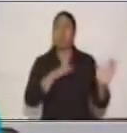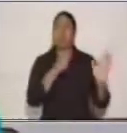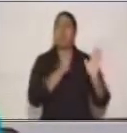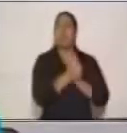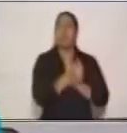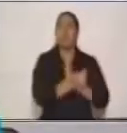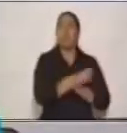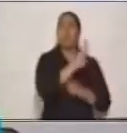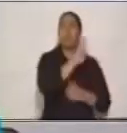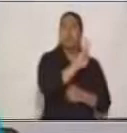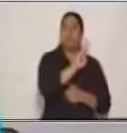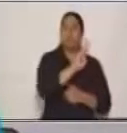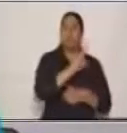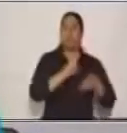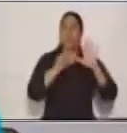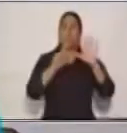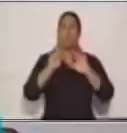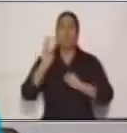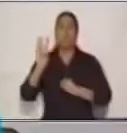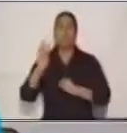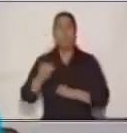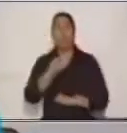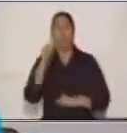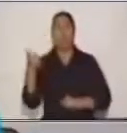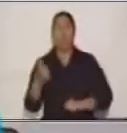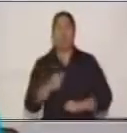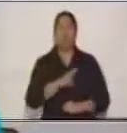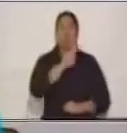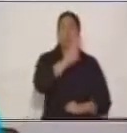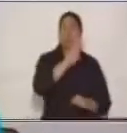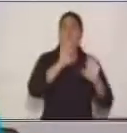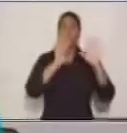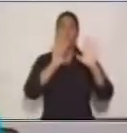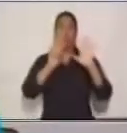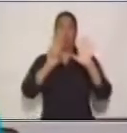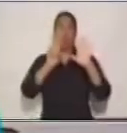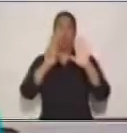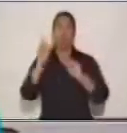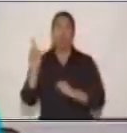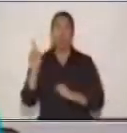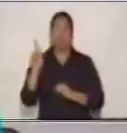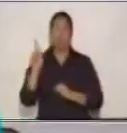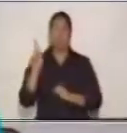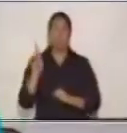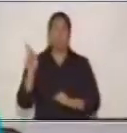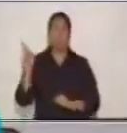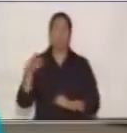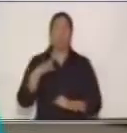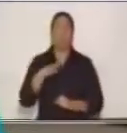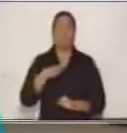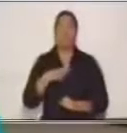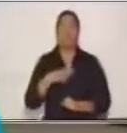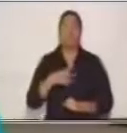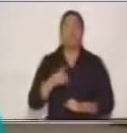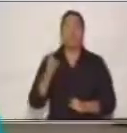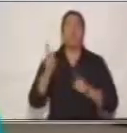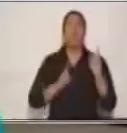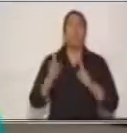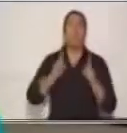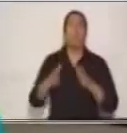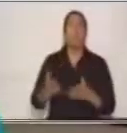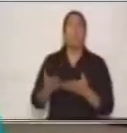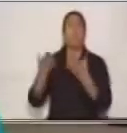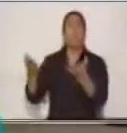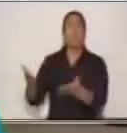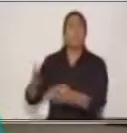263 al artículo 281. Y acá encontramos las garantías constitucionales,